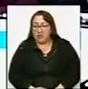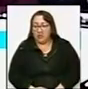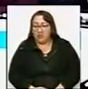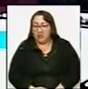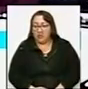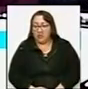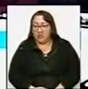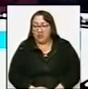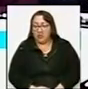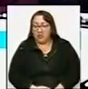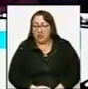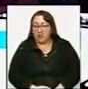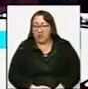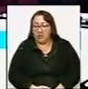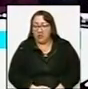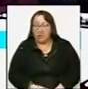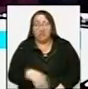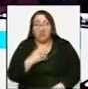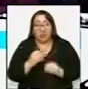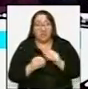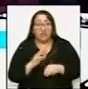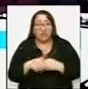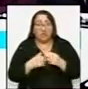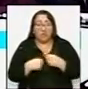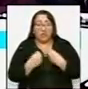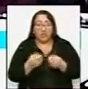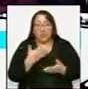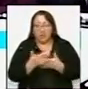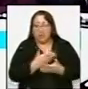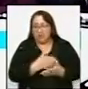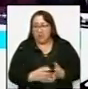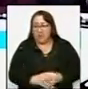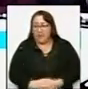para que puedan subsanar lo que corresponde. Gracias, Presidente.